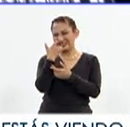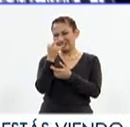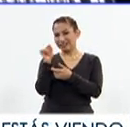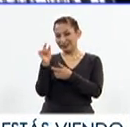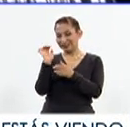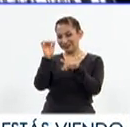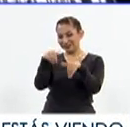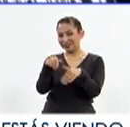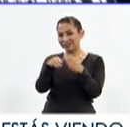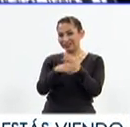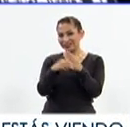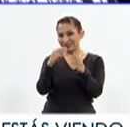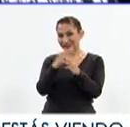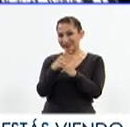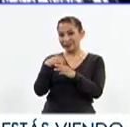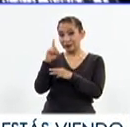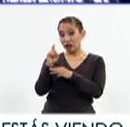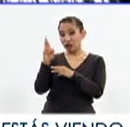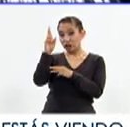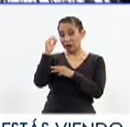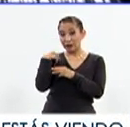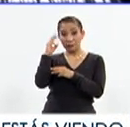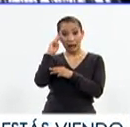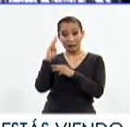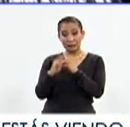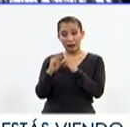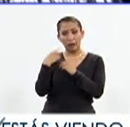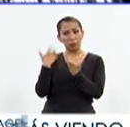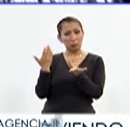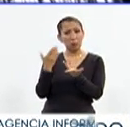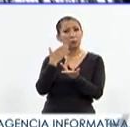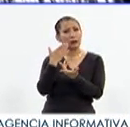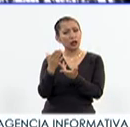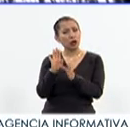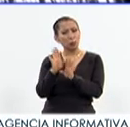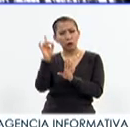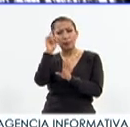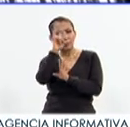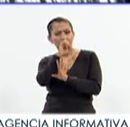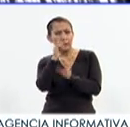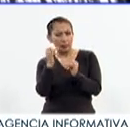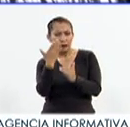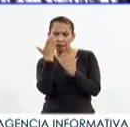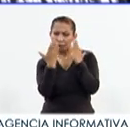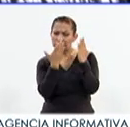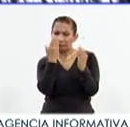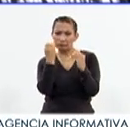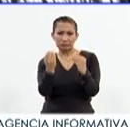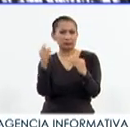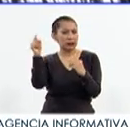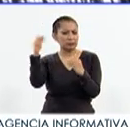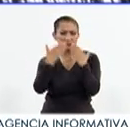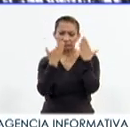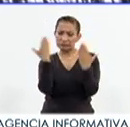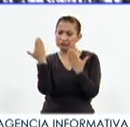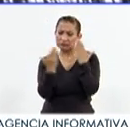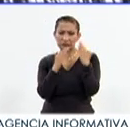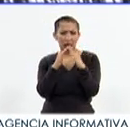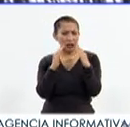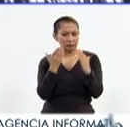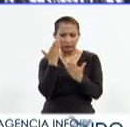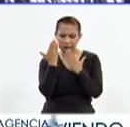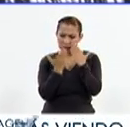Curiosamente inscribí materias de maestría y doctorado, entonces fue un poco difícil, hay que estudiar mucho, allá se estudia mucho en